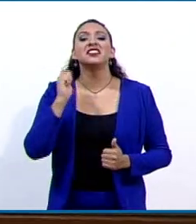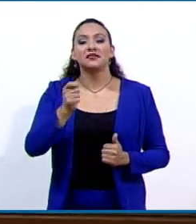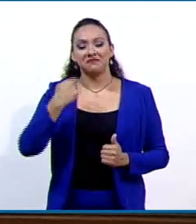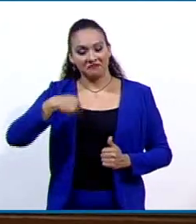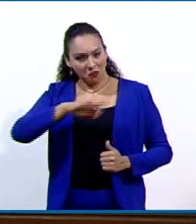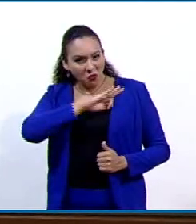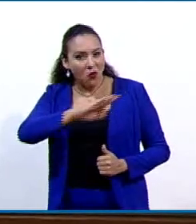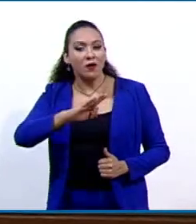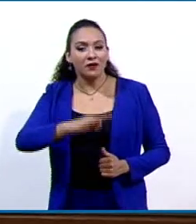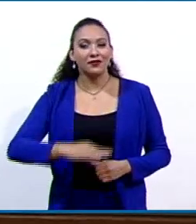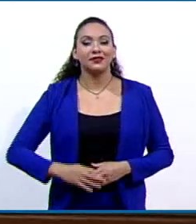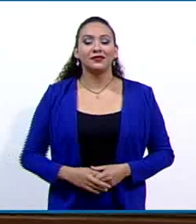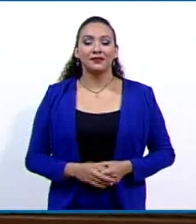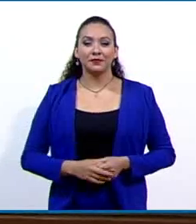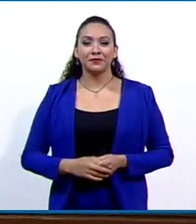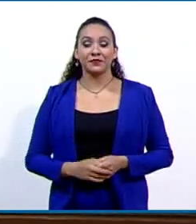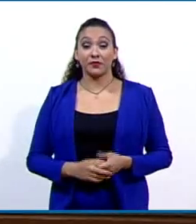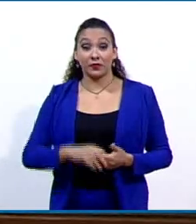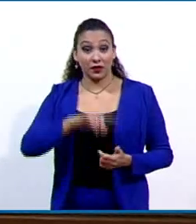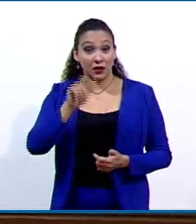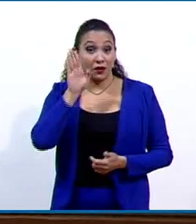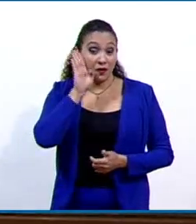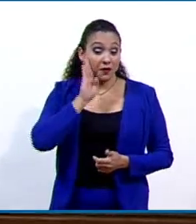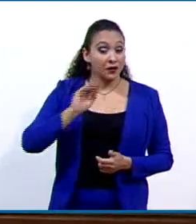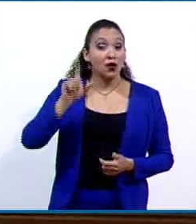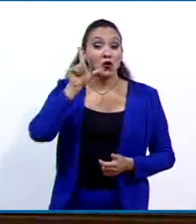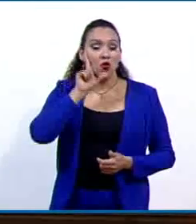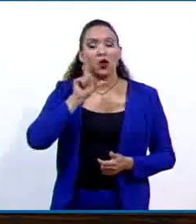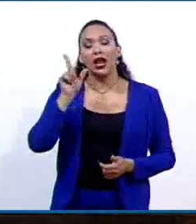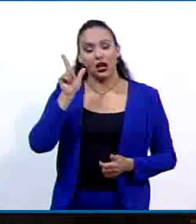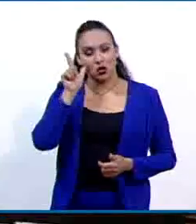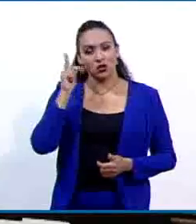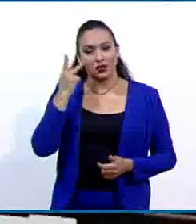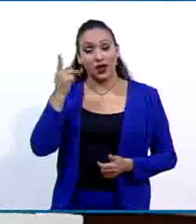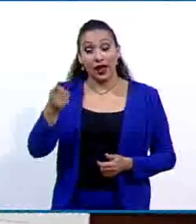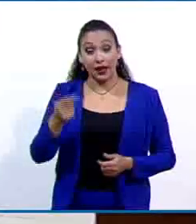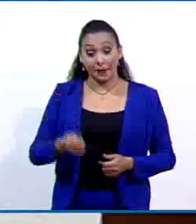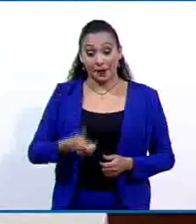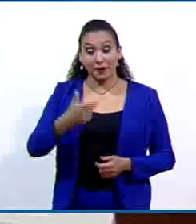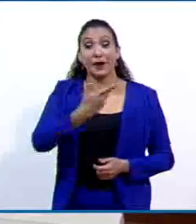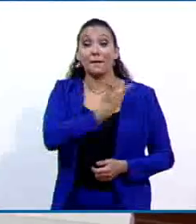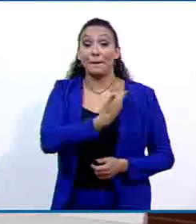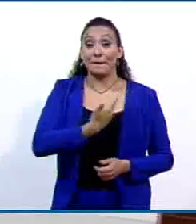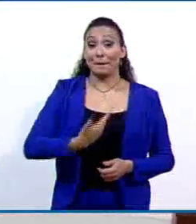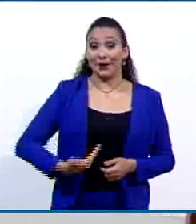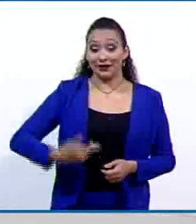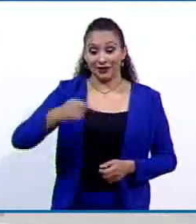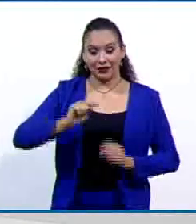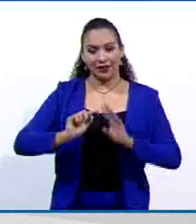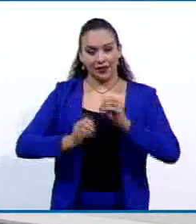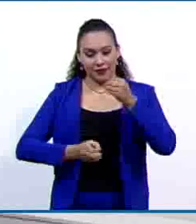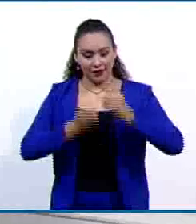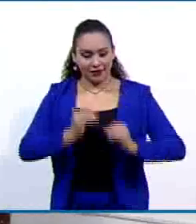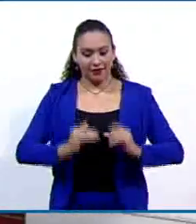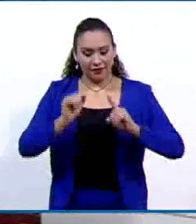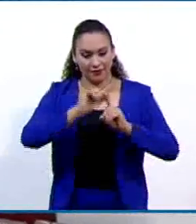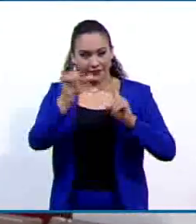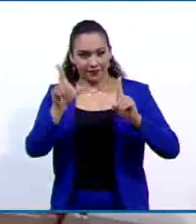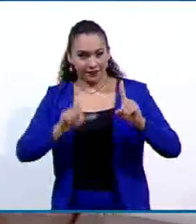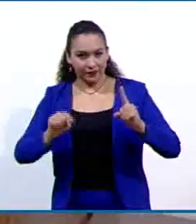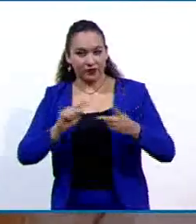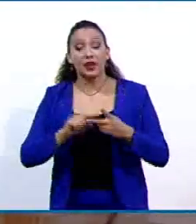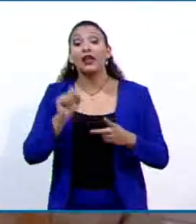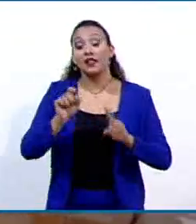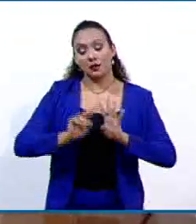podemos. La ministra Piña Hernández fue electa presidenta de la Suprema Corte y del Consejo de la Judicatura con 6